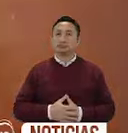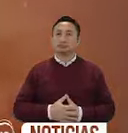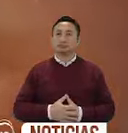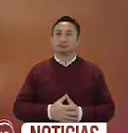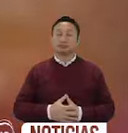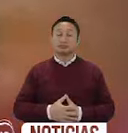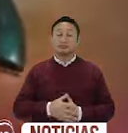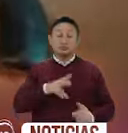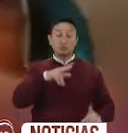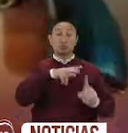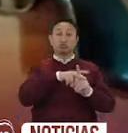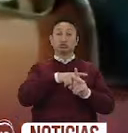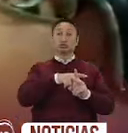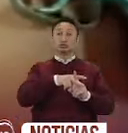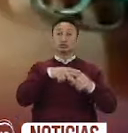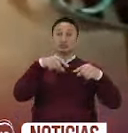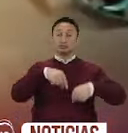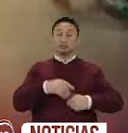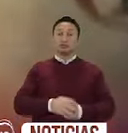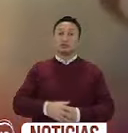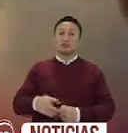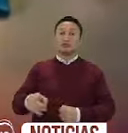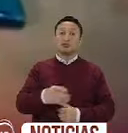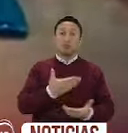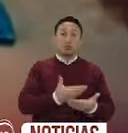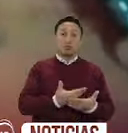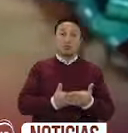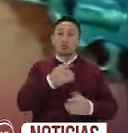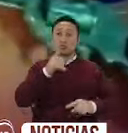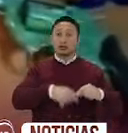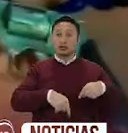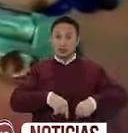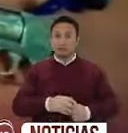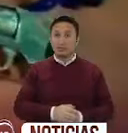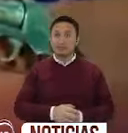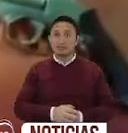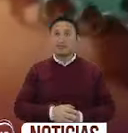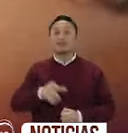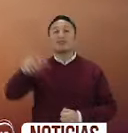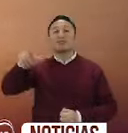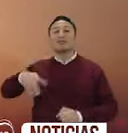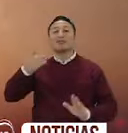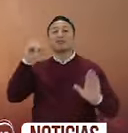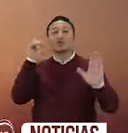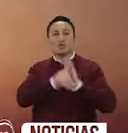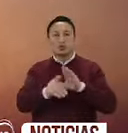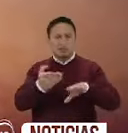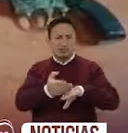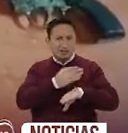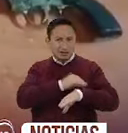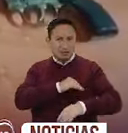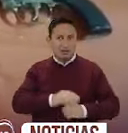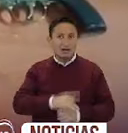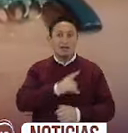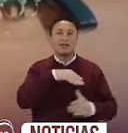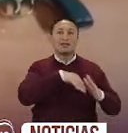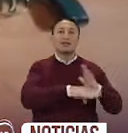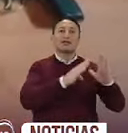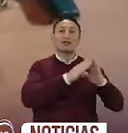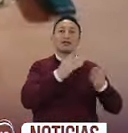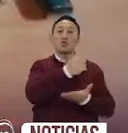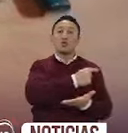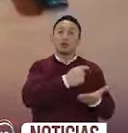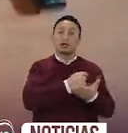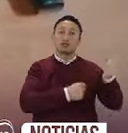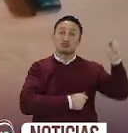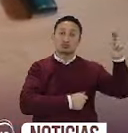Cayeron de sorpresa y sin alternativa a guardar las evidencias que almacenaba. Denuncias ciudadanas habían advertido de un inmueble en el sector de Guamaní, en